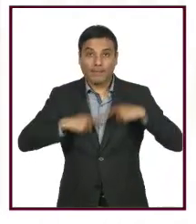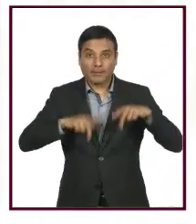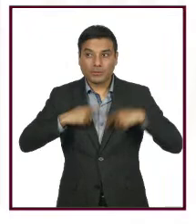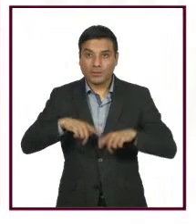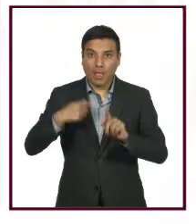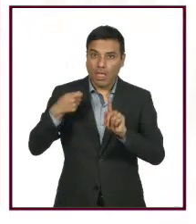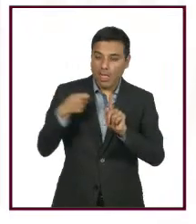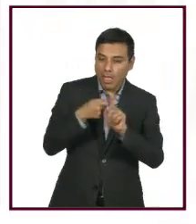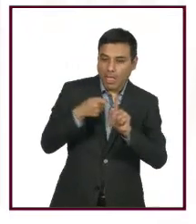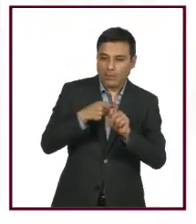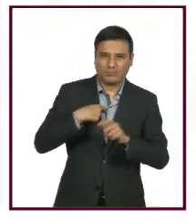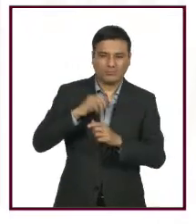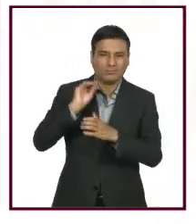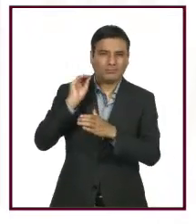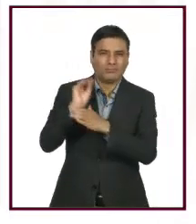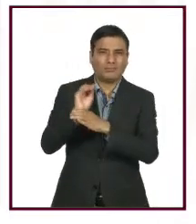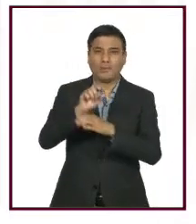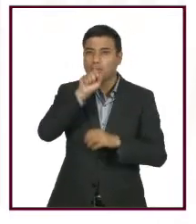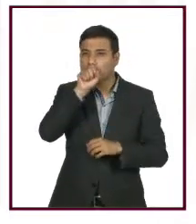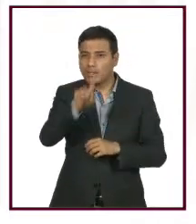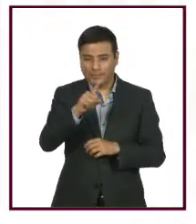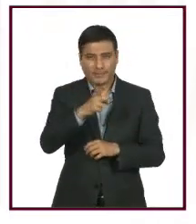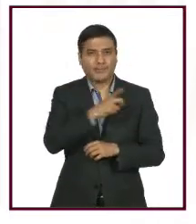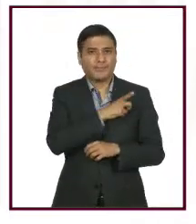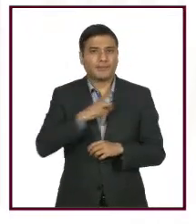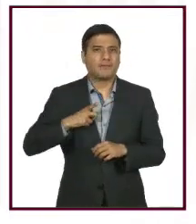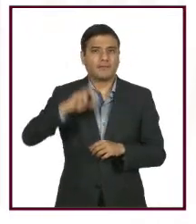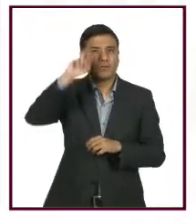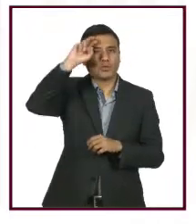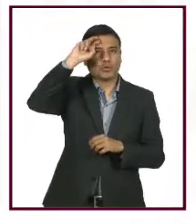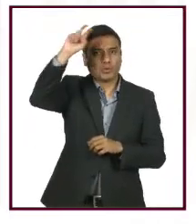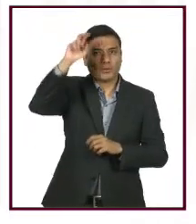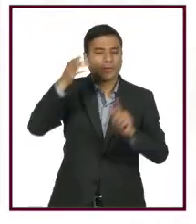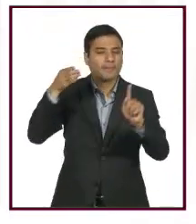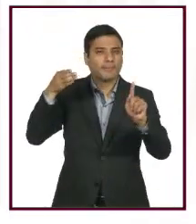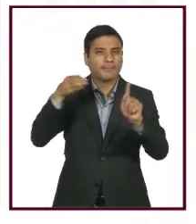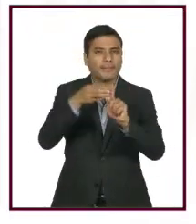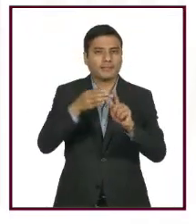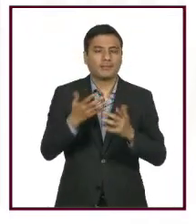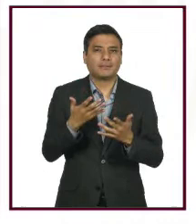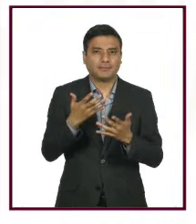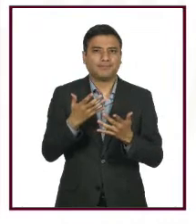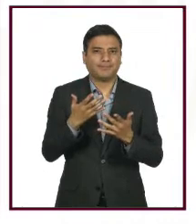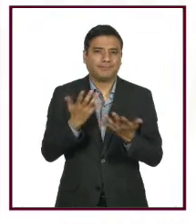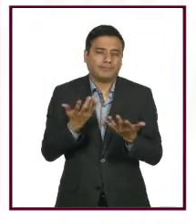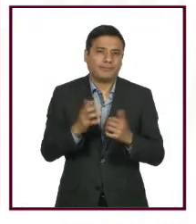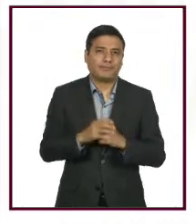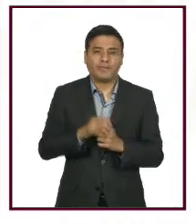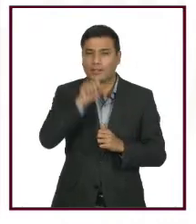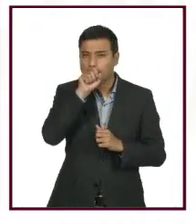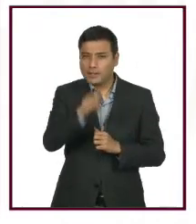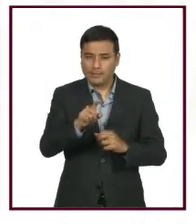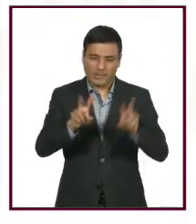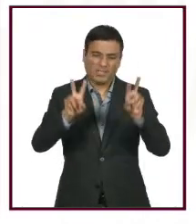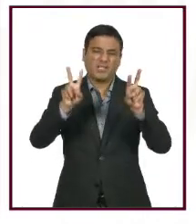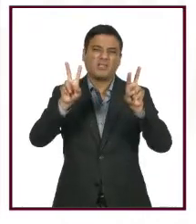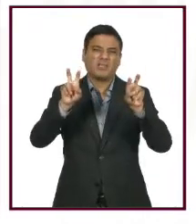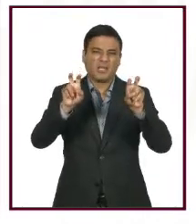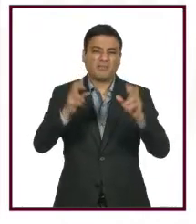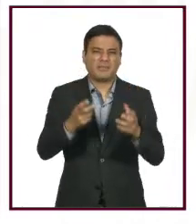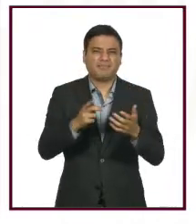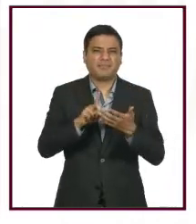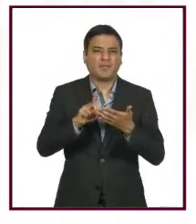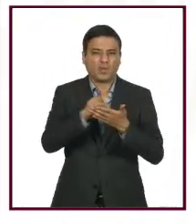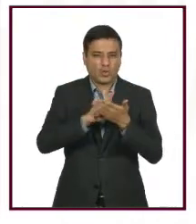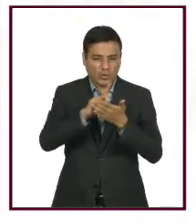metas, orientar también acciones y decisiones relacionadas con el consumo, saber a dónde poder